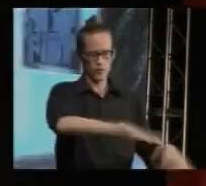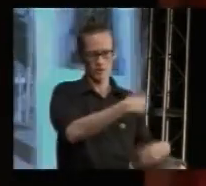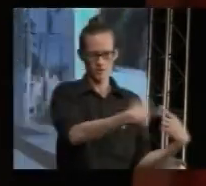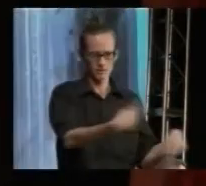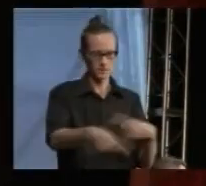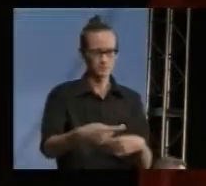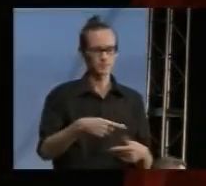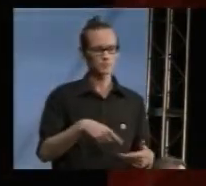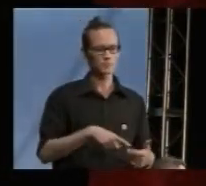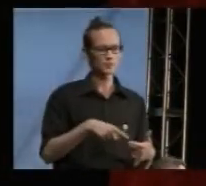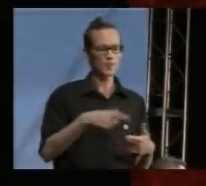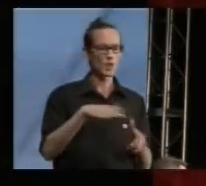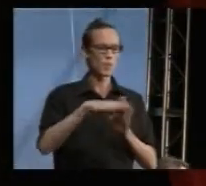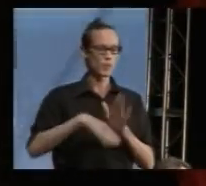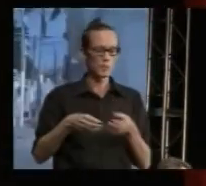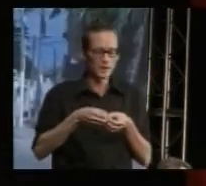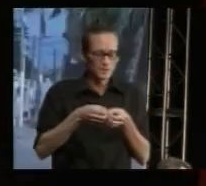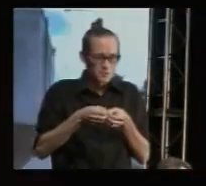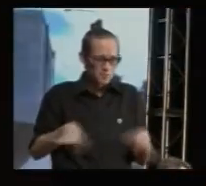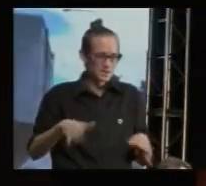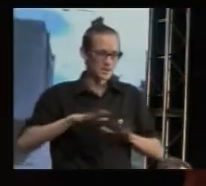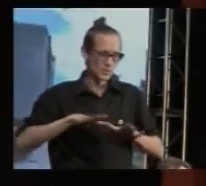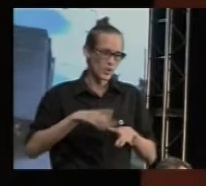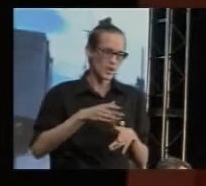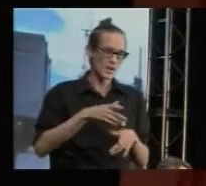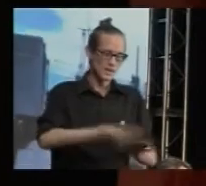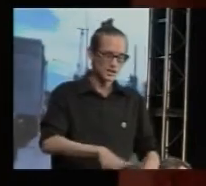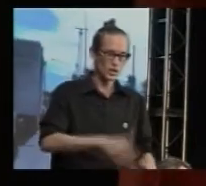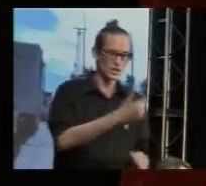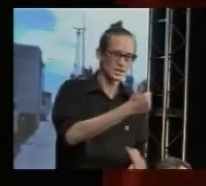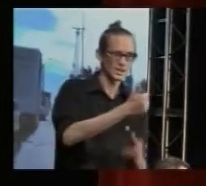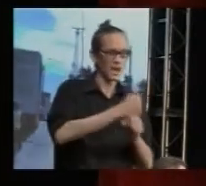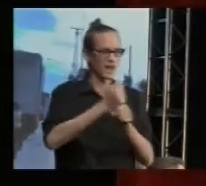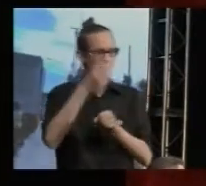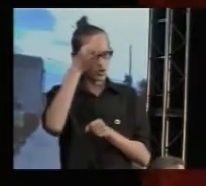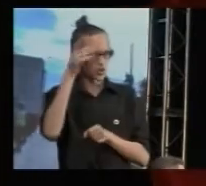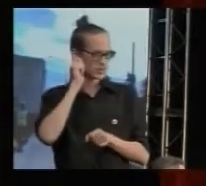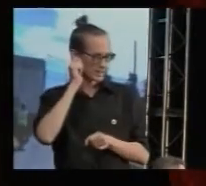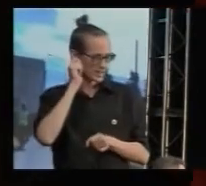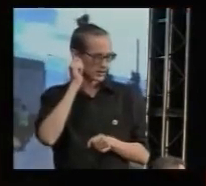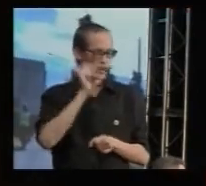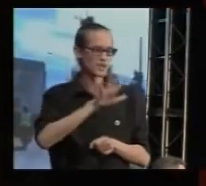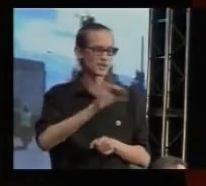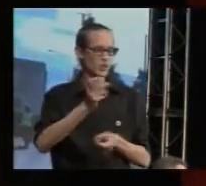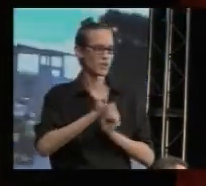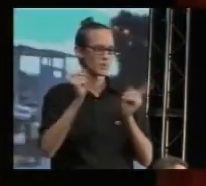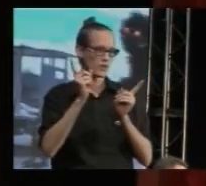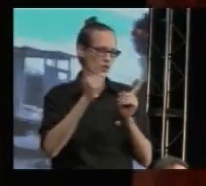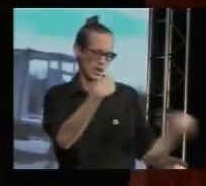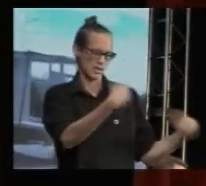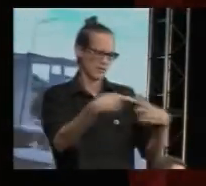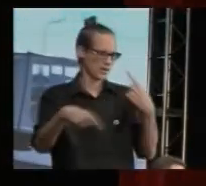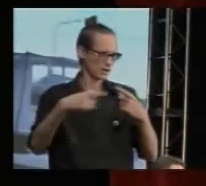programa de iniciación deportiva que está destinado a chicos entre 6 y 12 años, con 50 profesores para las distintas prácticas